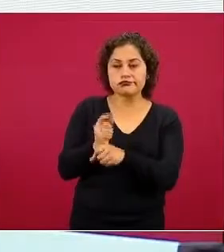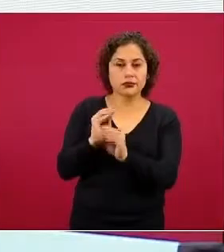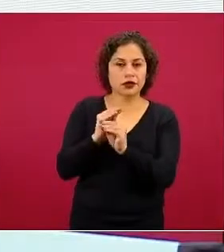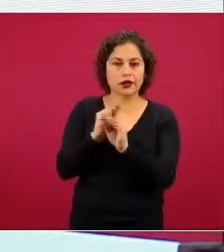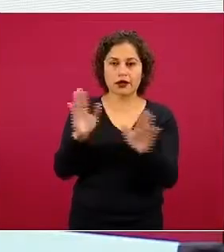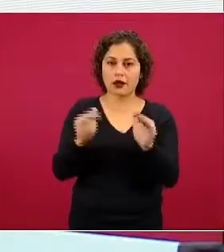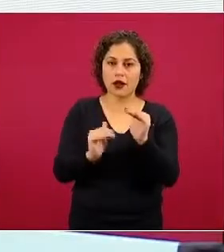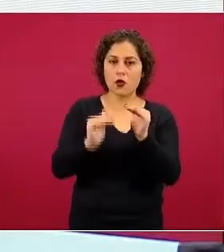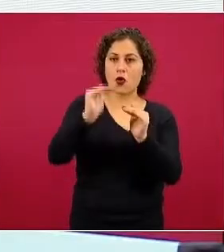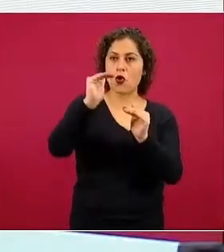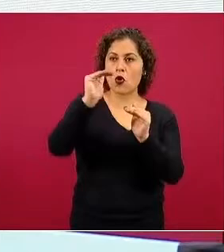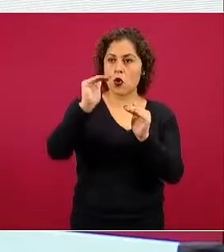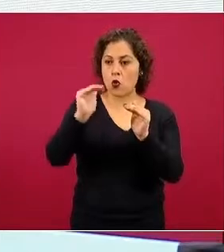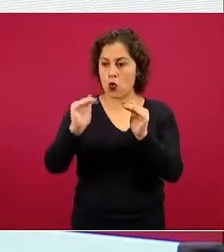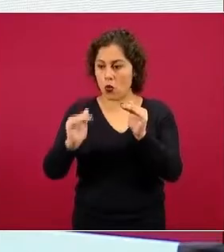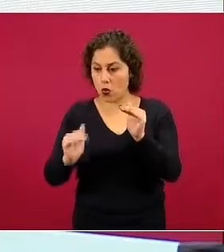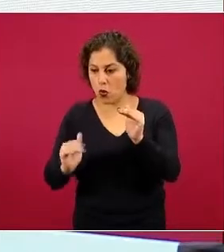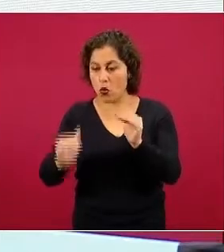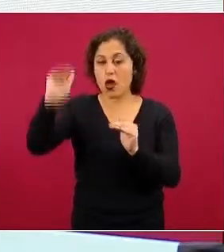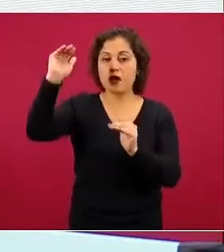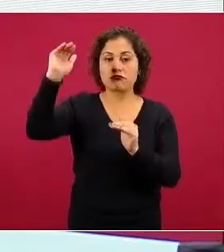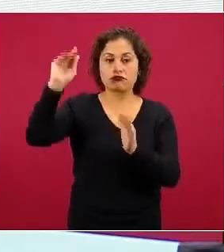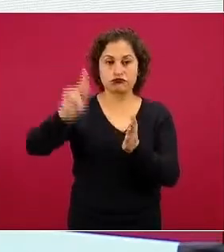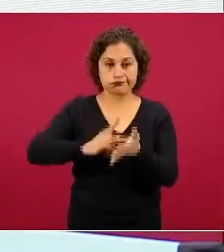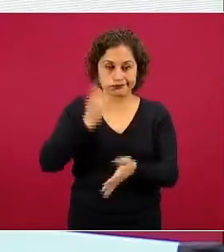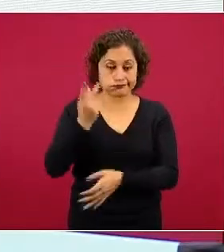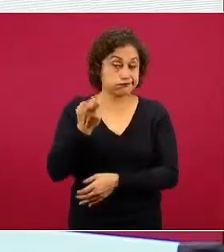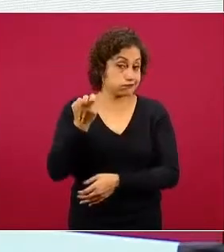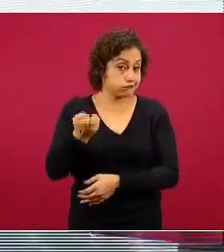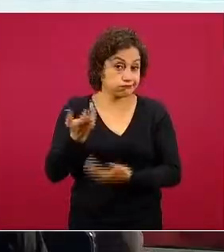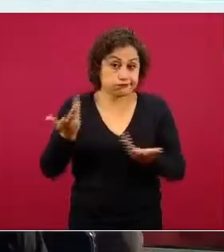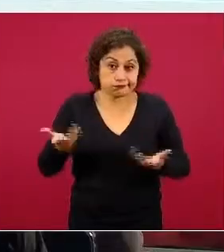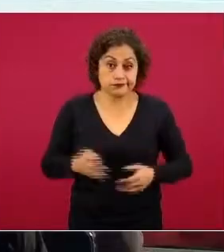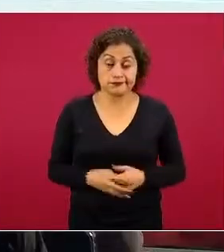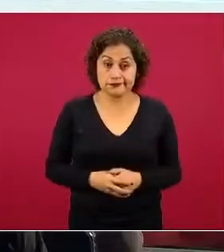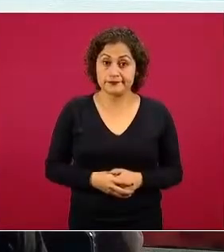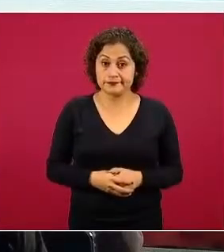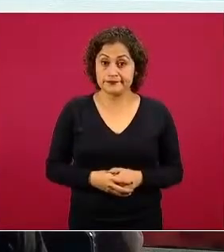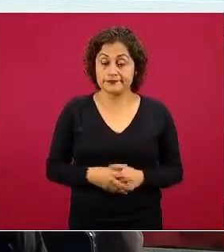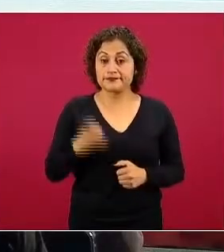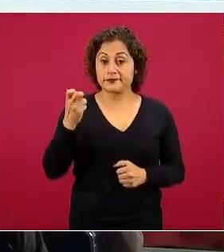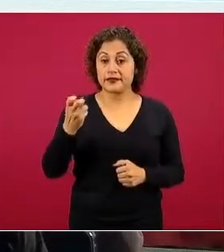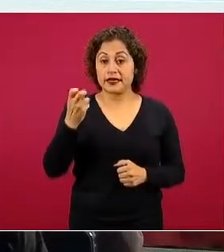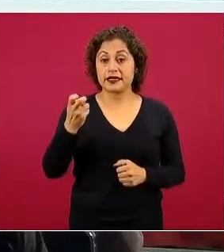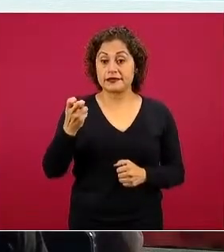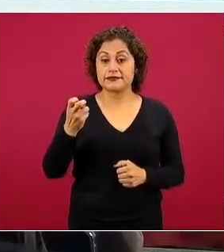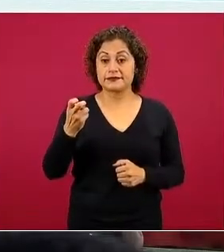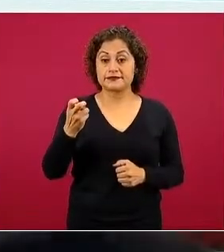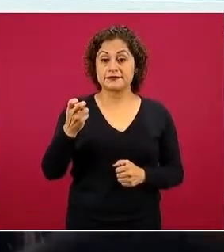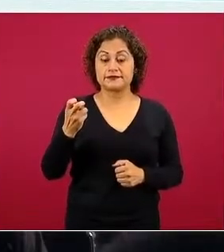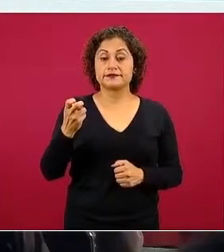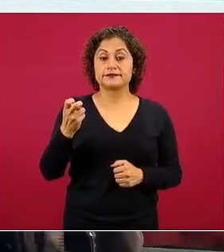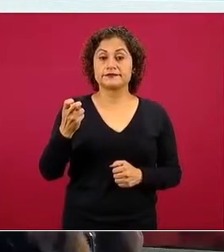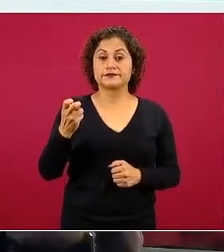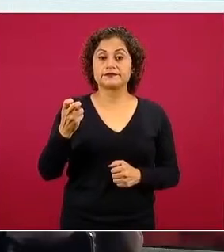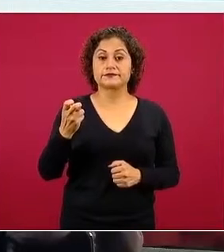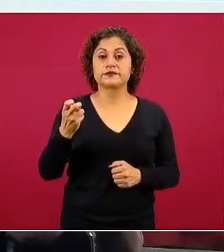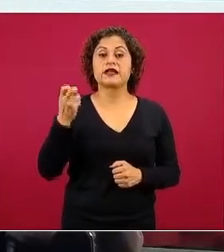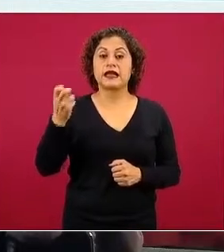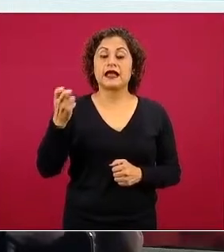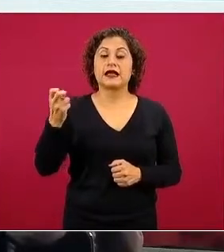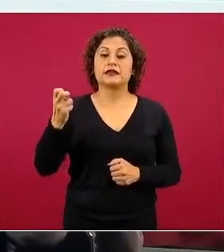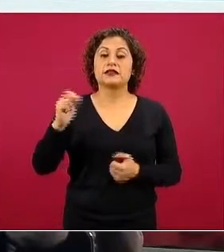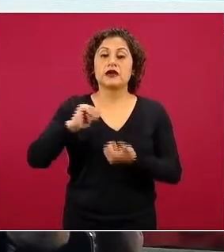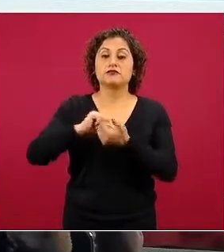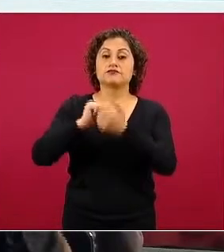y sostenida de disminución. Esta tendencia se revierte, se hace positiva